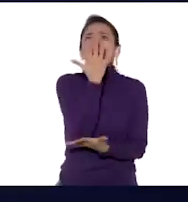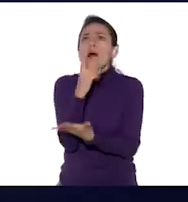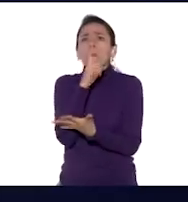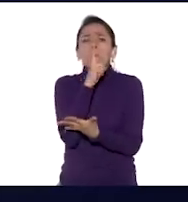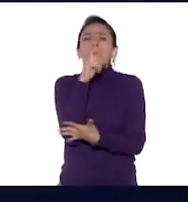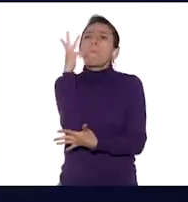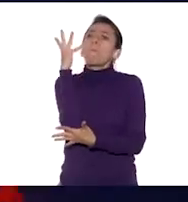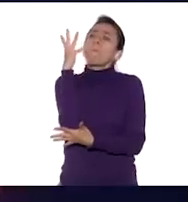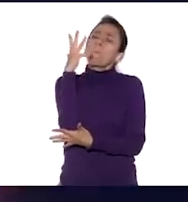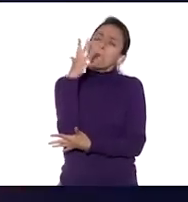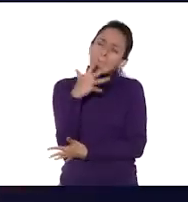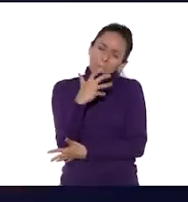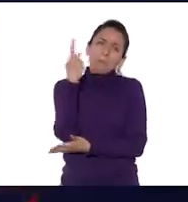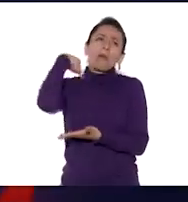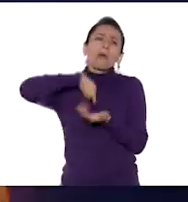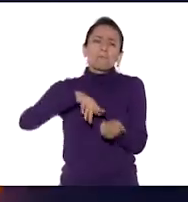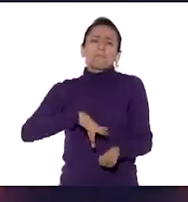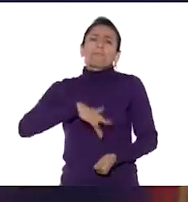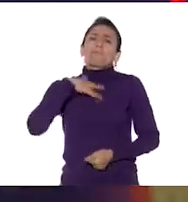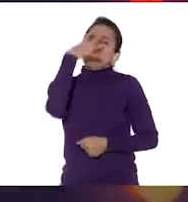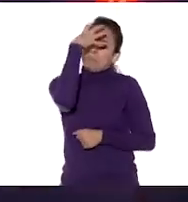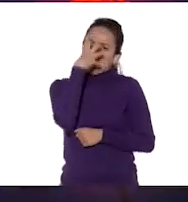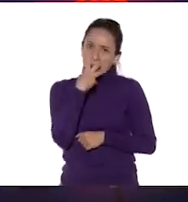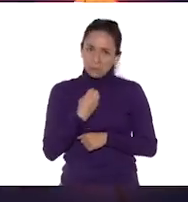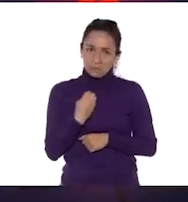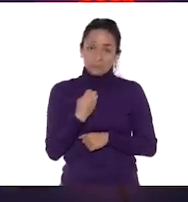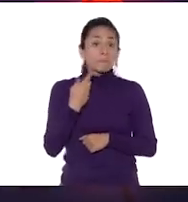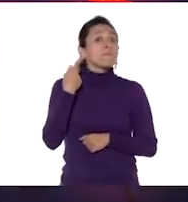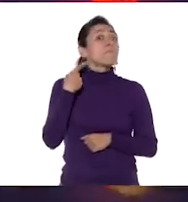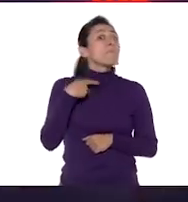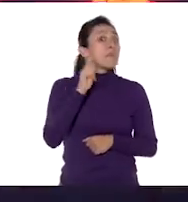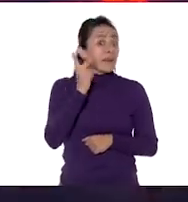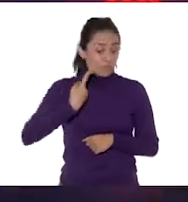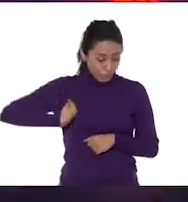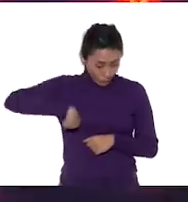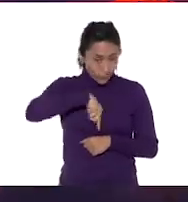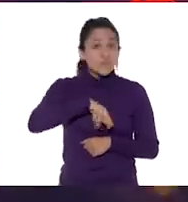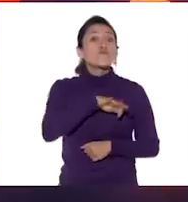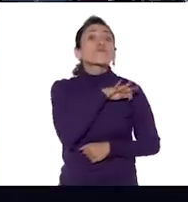caja viru cuena wi, quiero yo que vinerita.